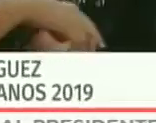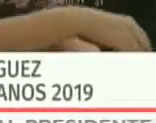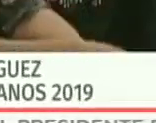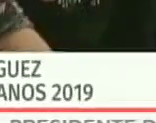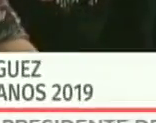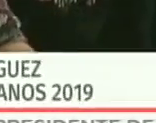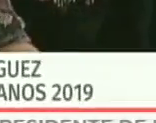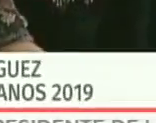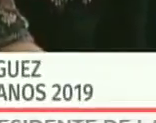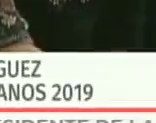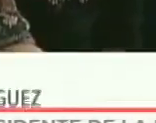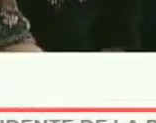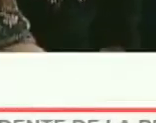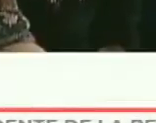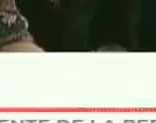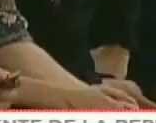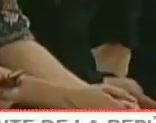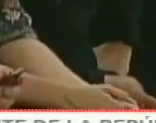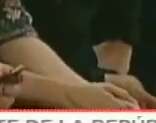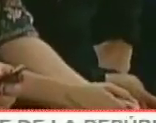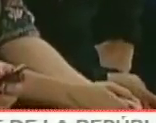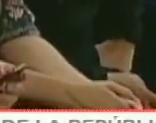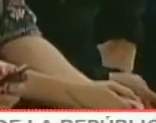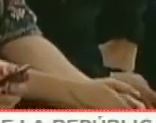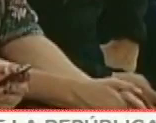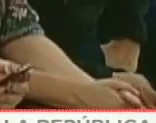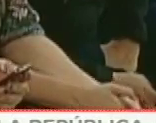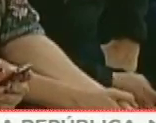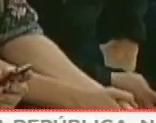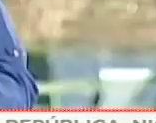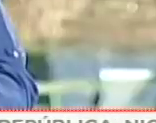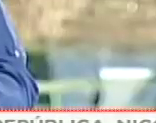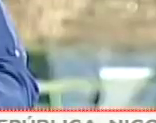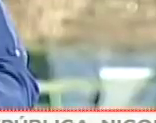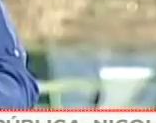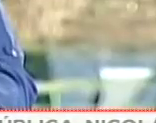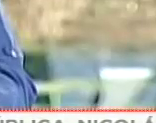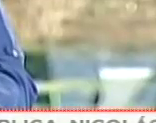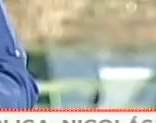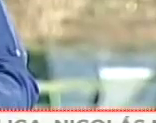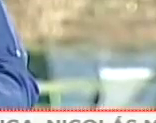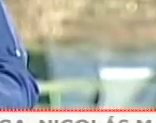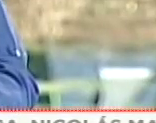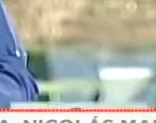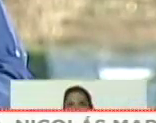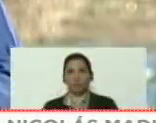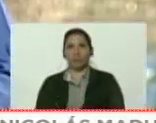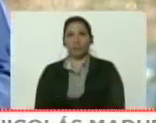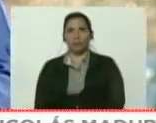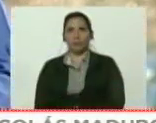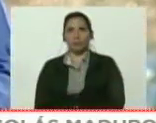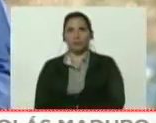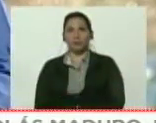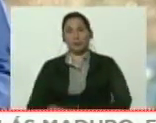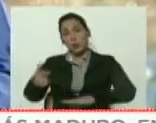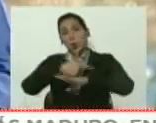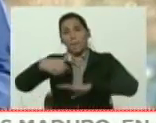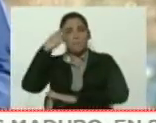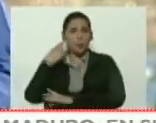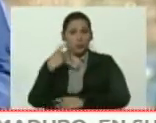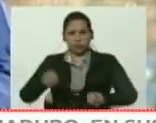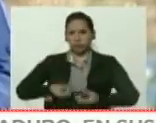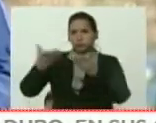presidente. Un gran aplauso a la abanderada de Venezuela en los Juegos Panamericanos. El gobierno bolivariano